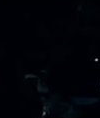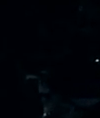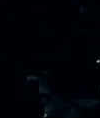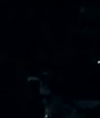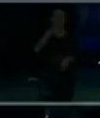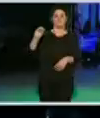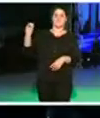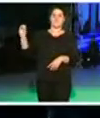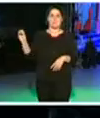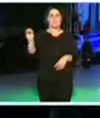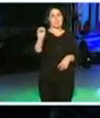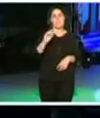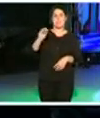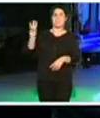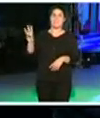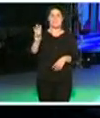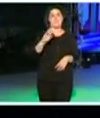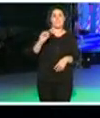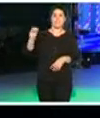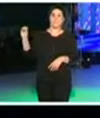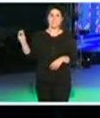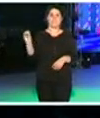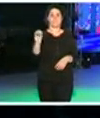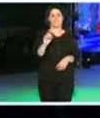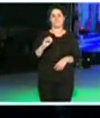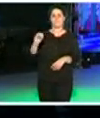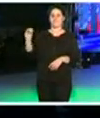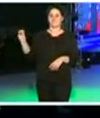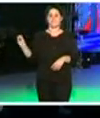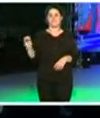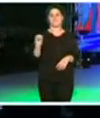sobre el escenario con un cambio en el programa Castorcitos.